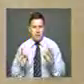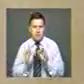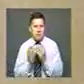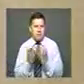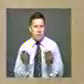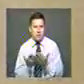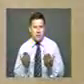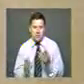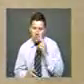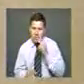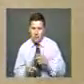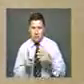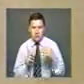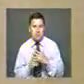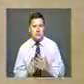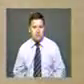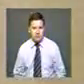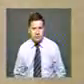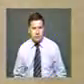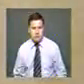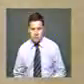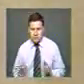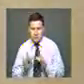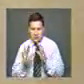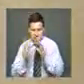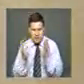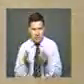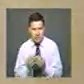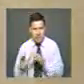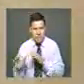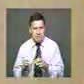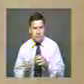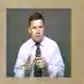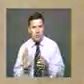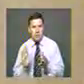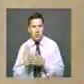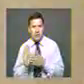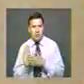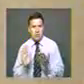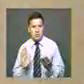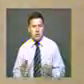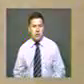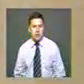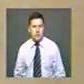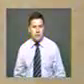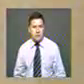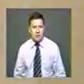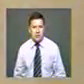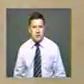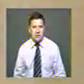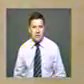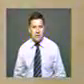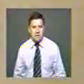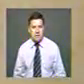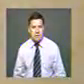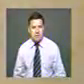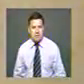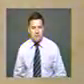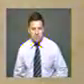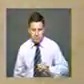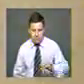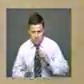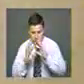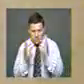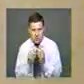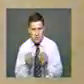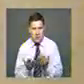muchas cosas muy peligrosas. Esto es que las relaciones de familia estén sujetas a la disponibilidad de las partes, cuando una de las garantías del derecho de familia